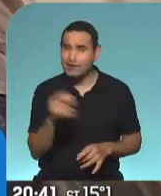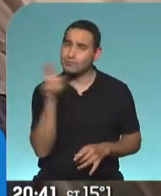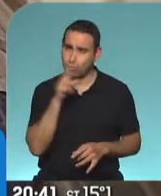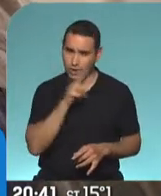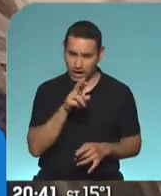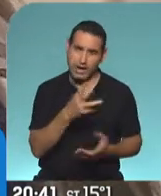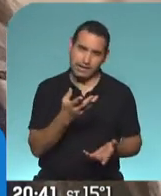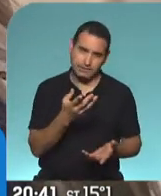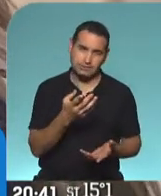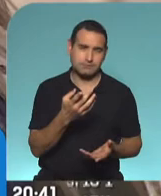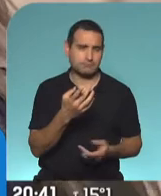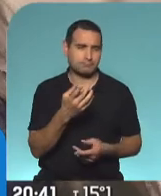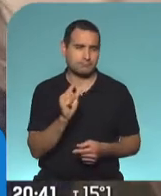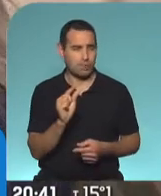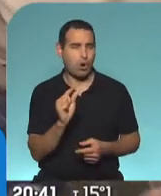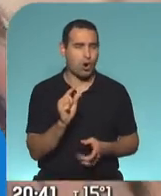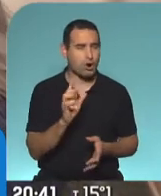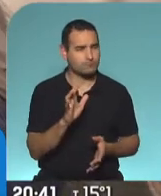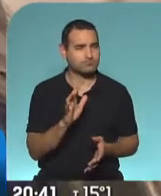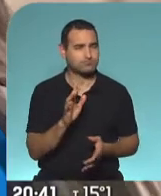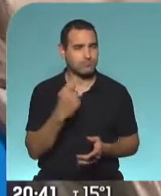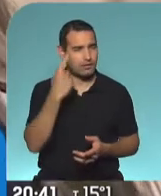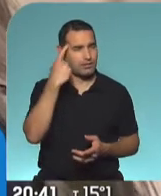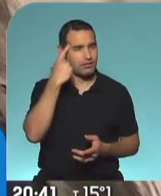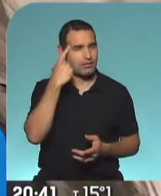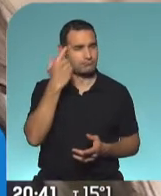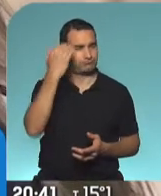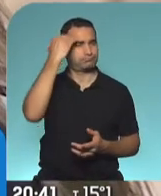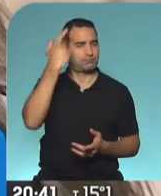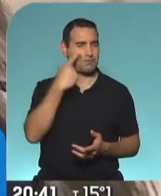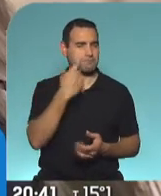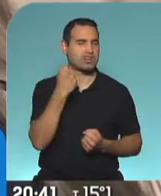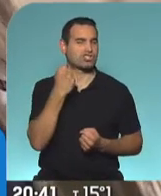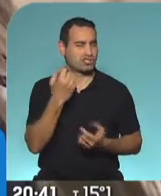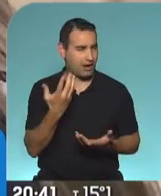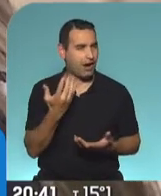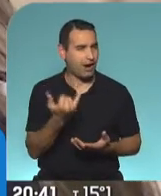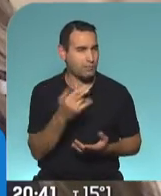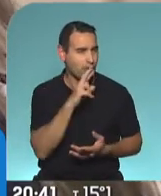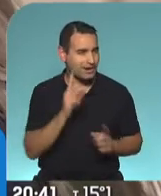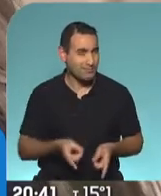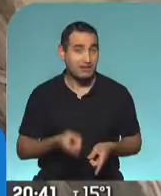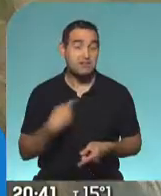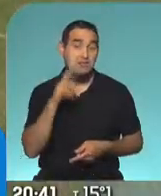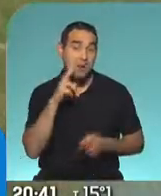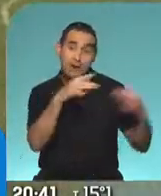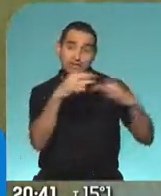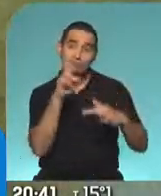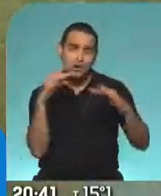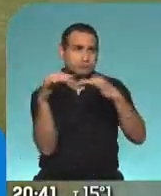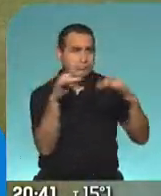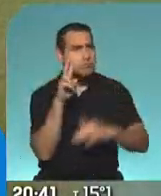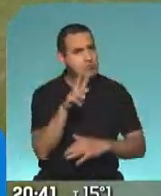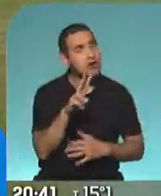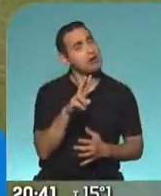mujer que quizás está como un poco antiguo ese pensamiento. Y una vez que se pone a ver un partido nuestro, como